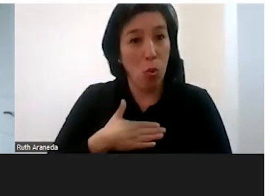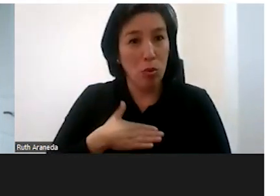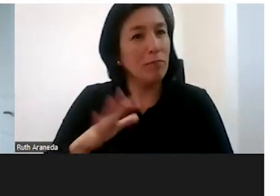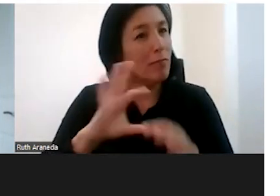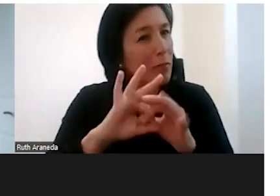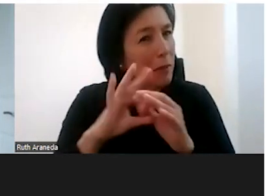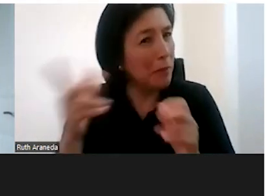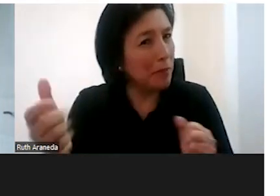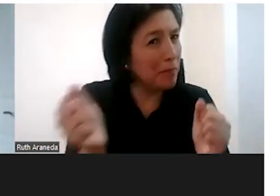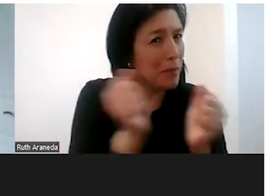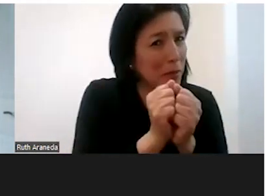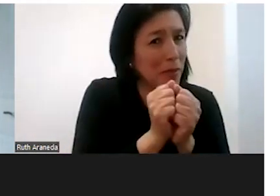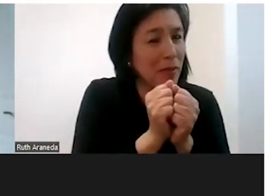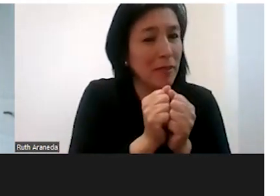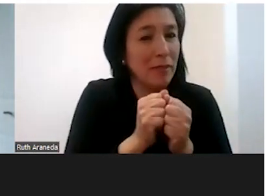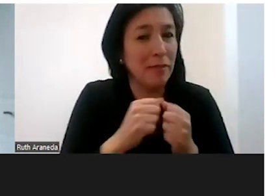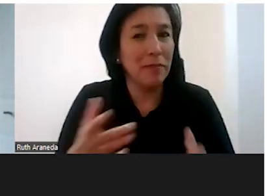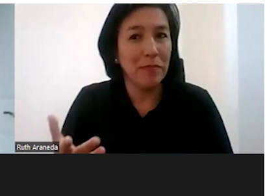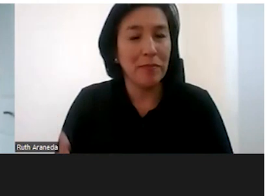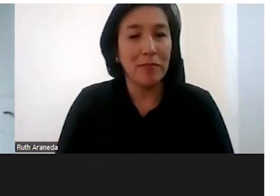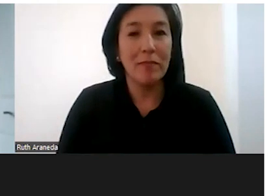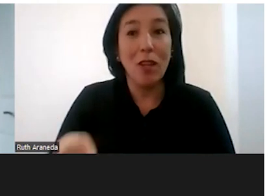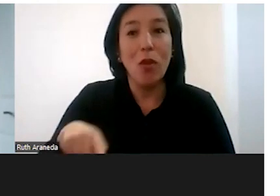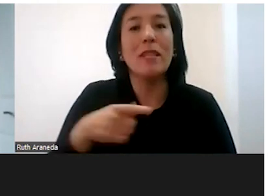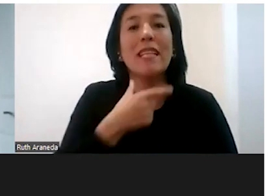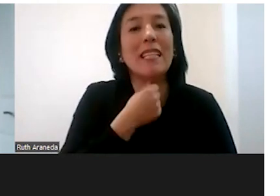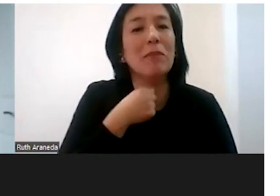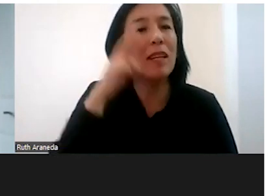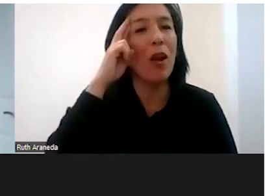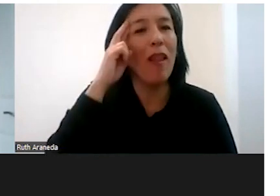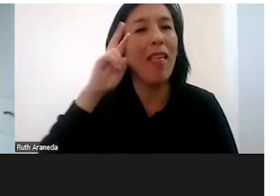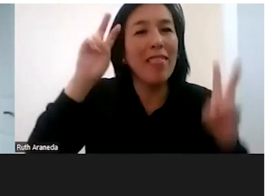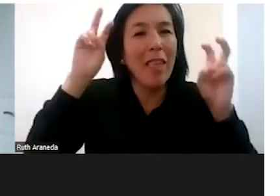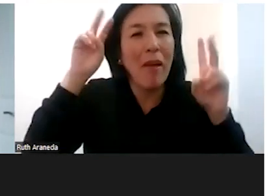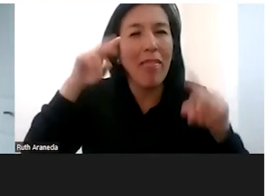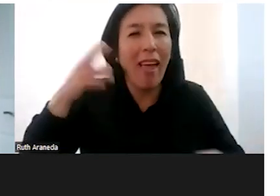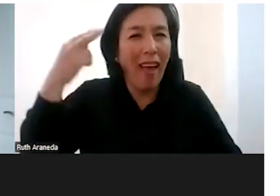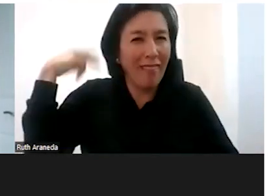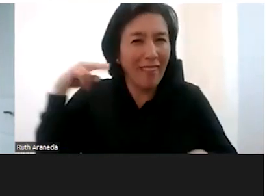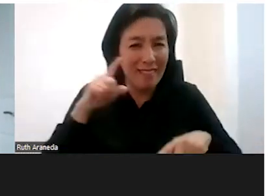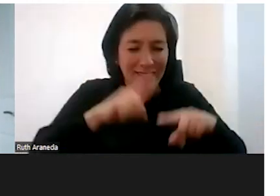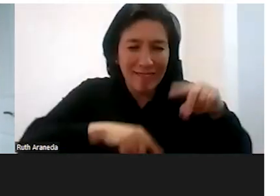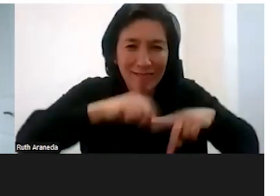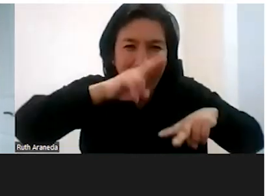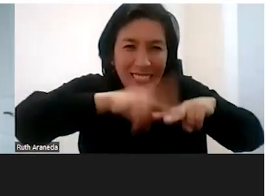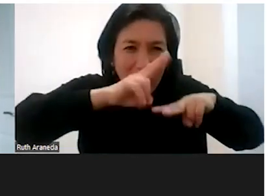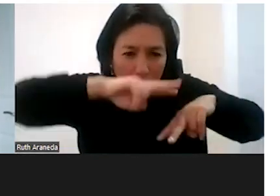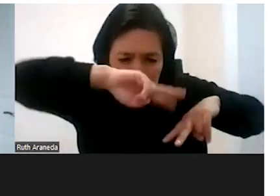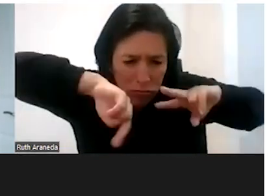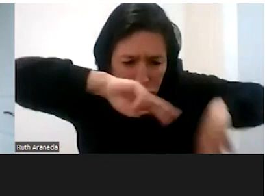por acompañarnos un día que queremos recordar temas de arqueología que ha sido